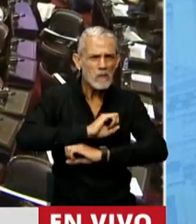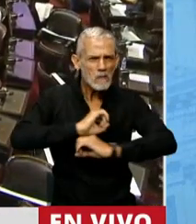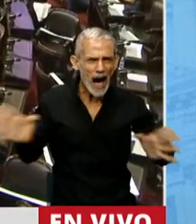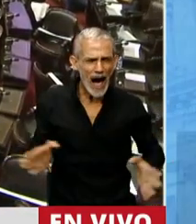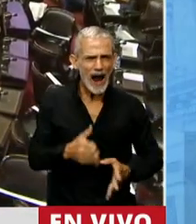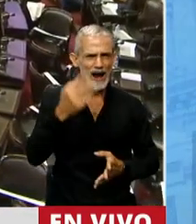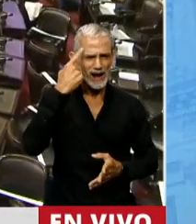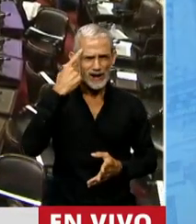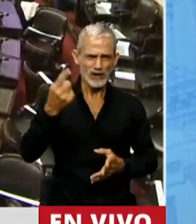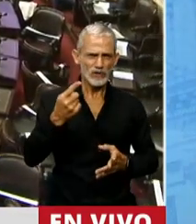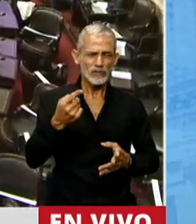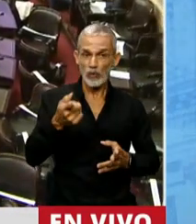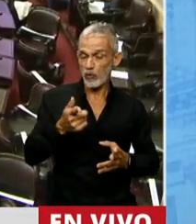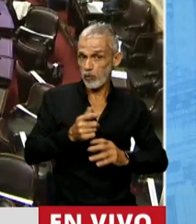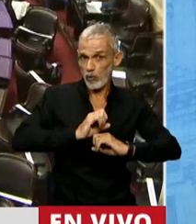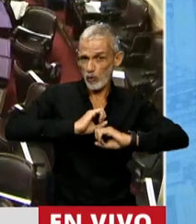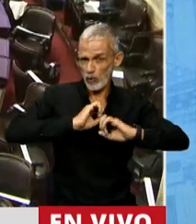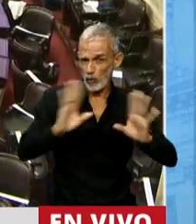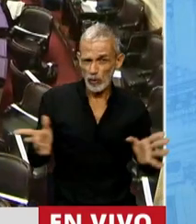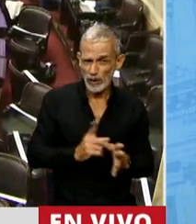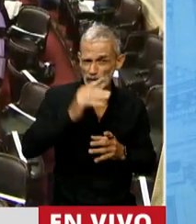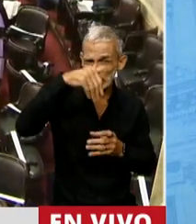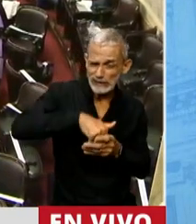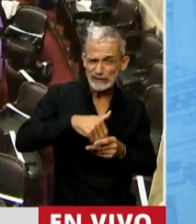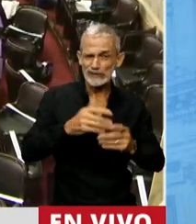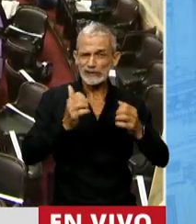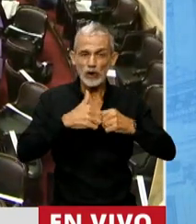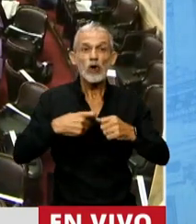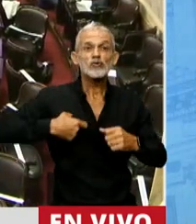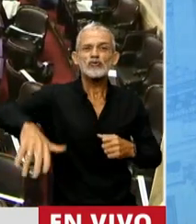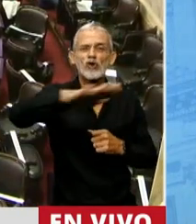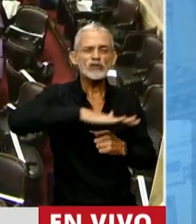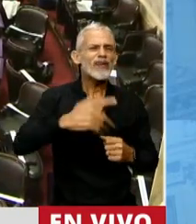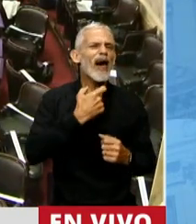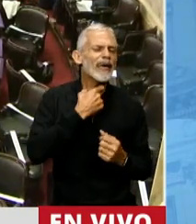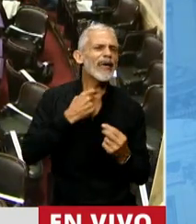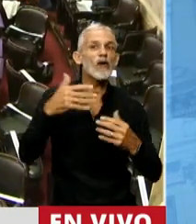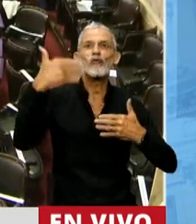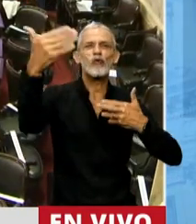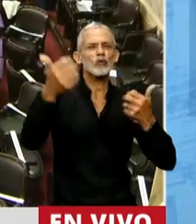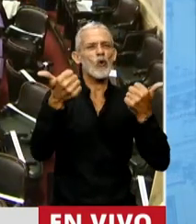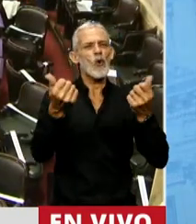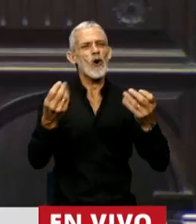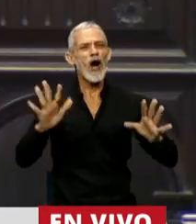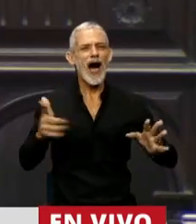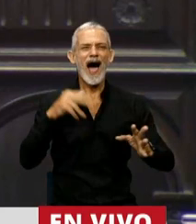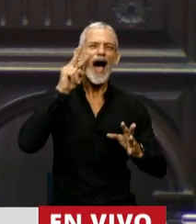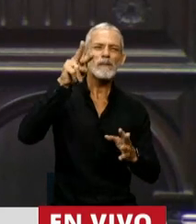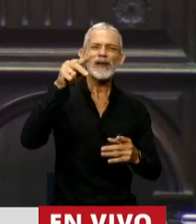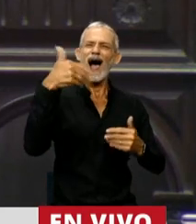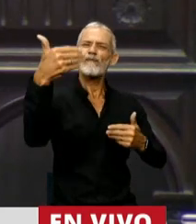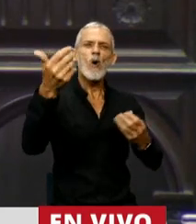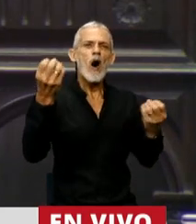una carga de cinismo enorme. Una sociedad que pretende tener futuro, que pretende mirar para